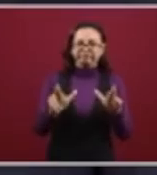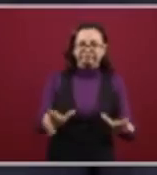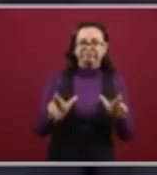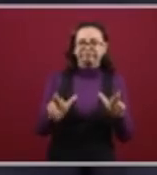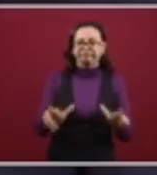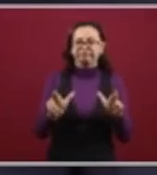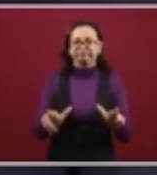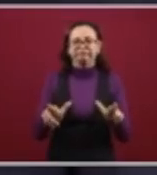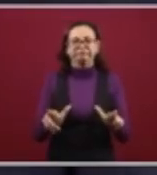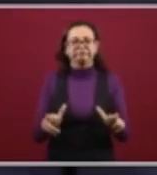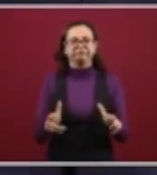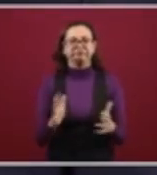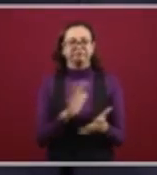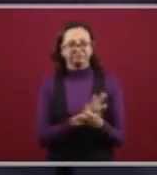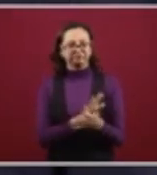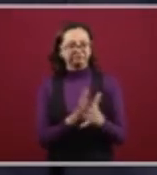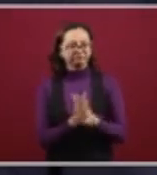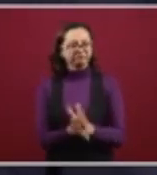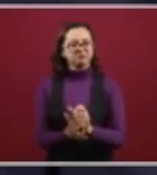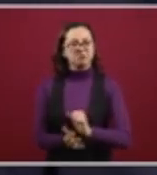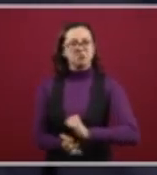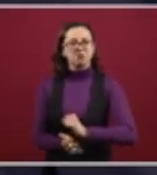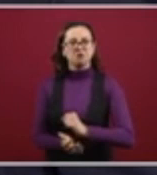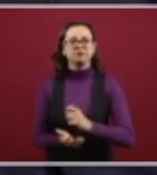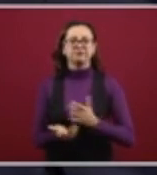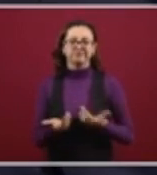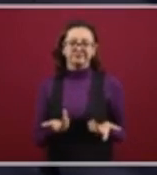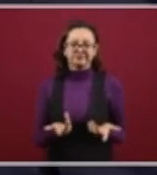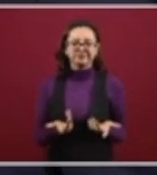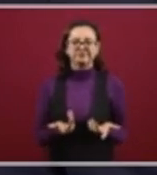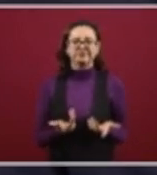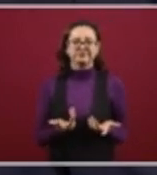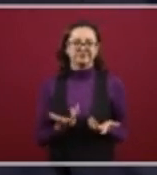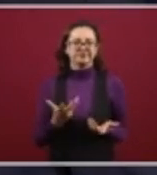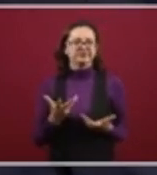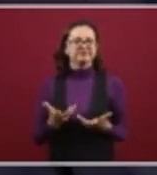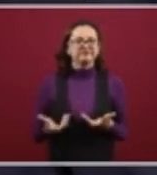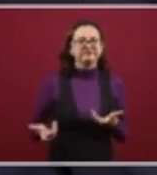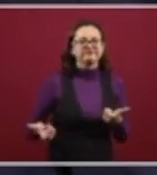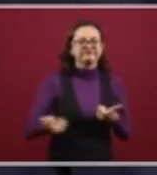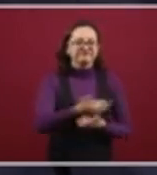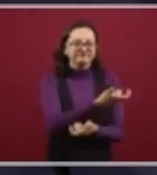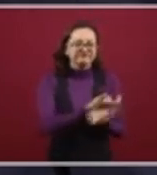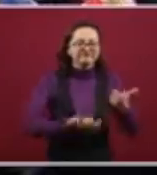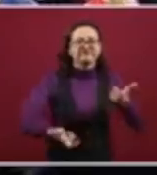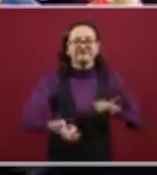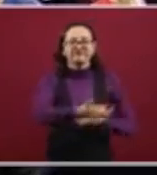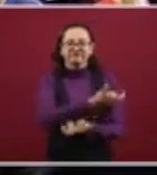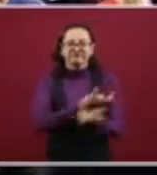a los que tenían influencias, a los que tenían agarradera,